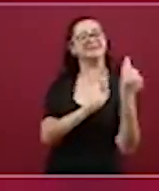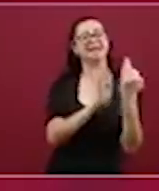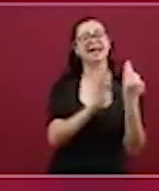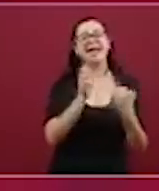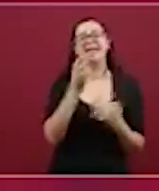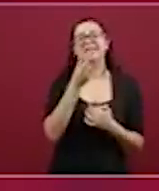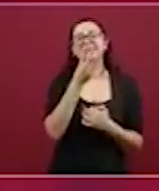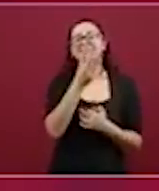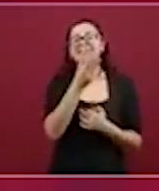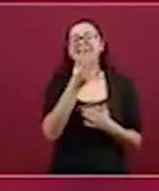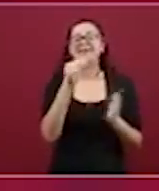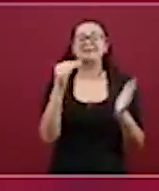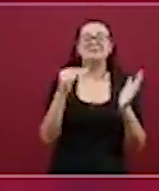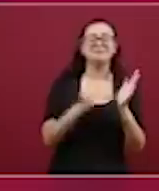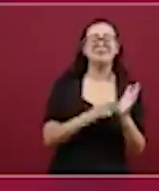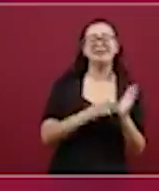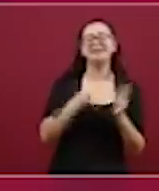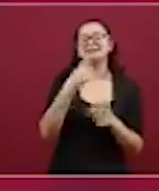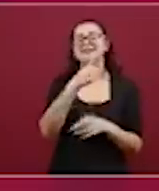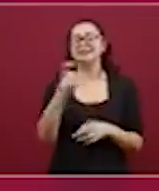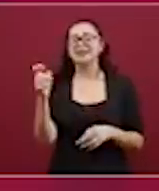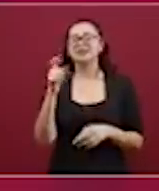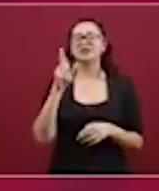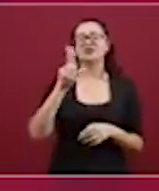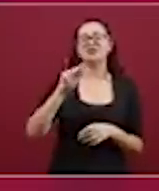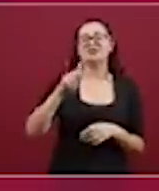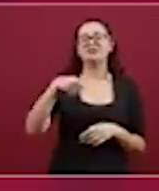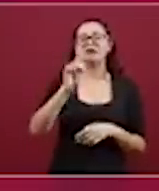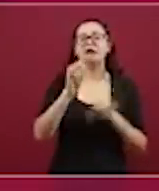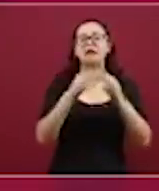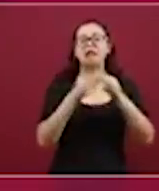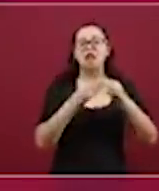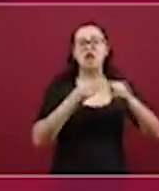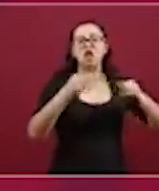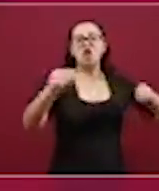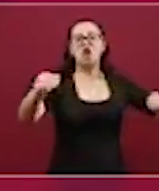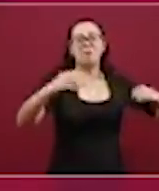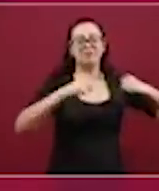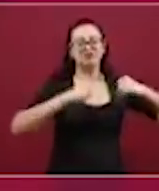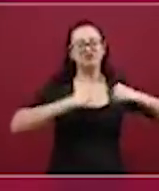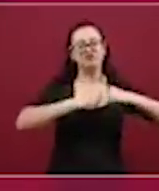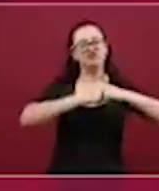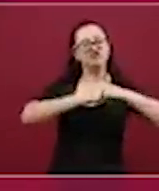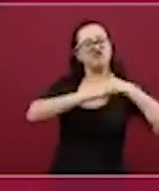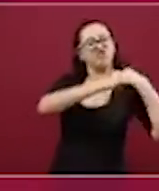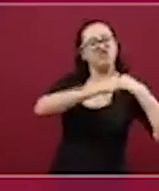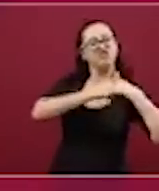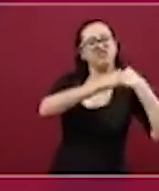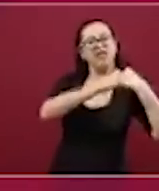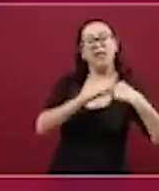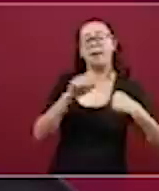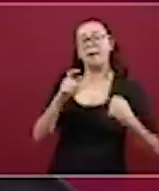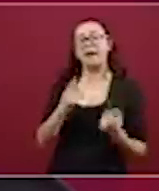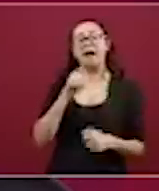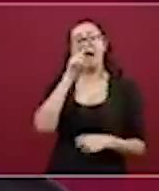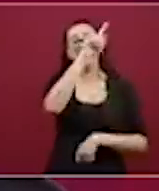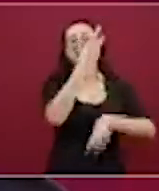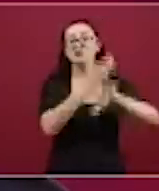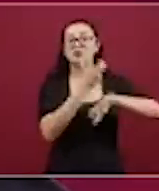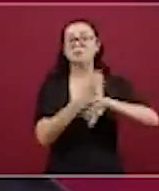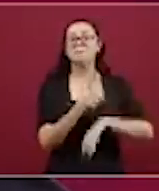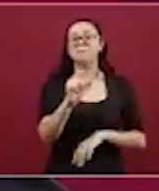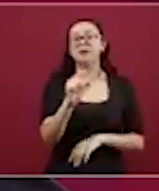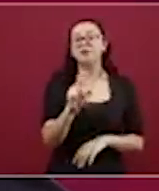3.180 kilómetros de frontera con Estados Unidos. Viven 24 millones de mexicanos en